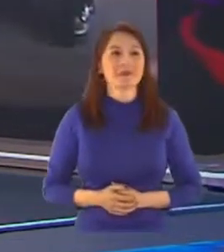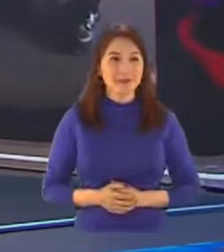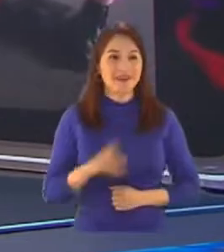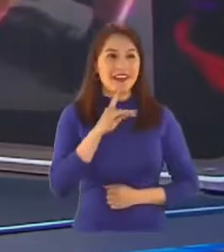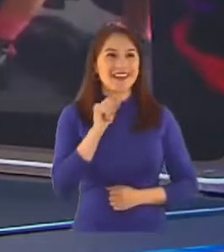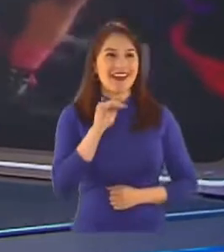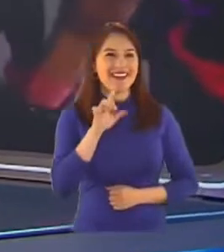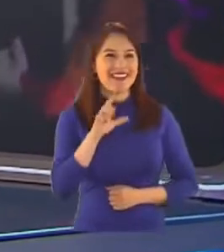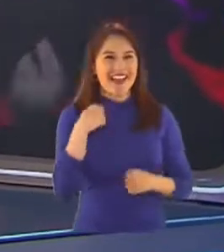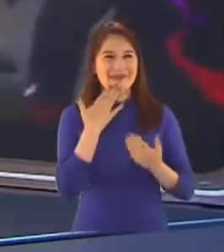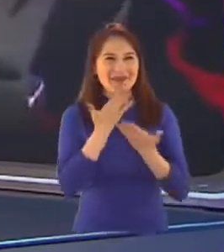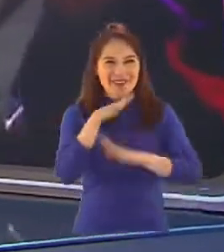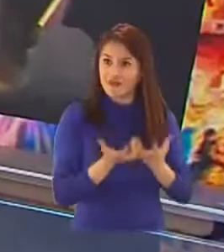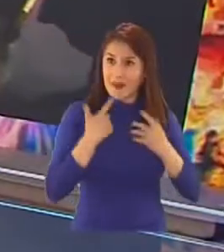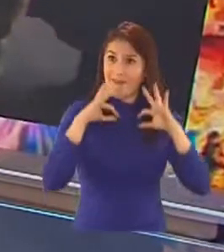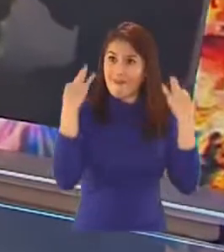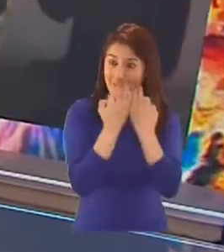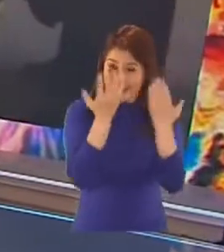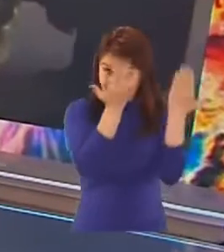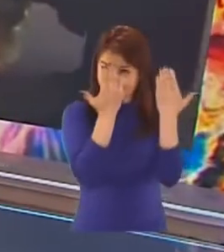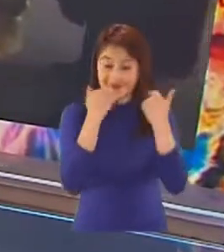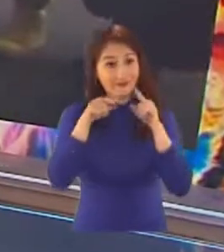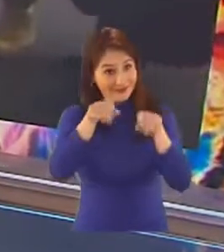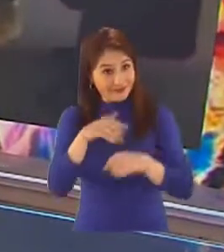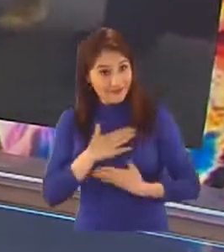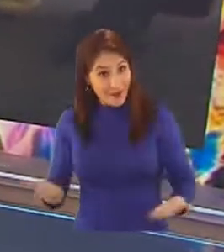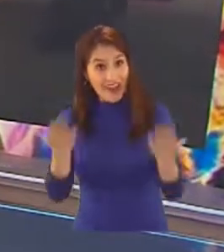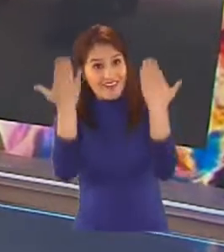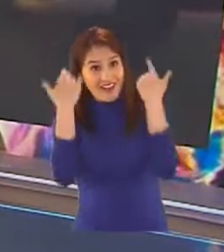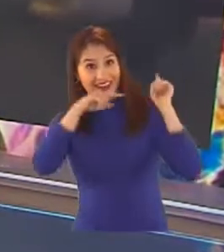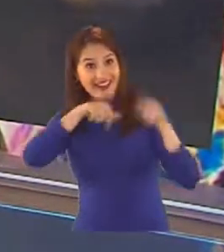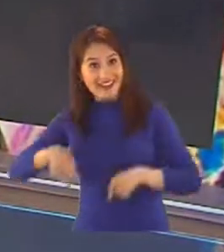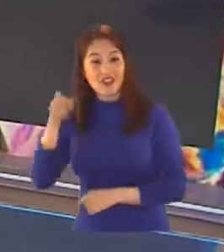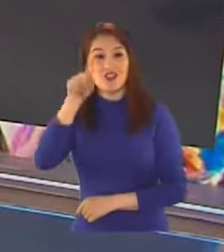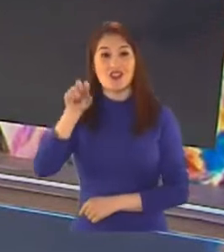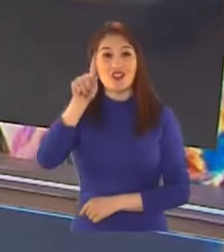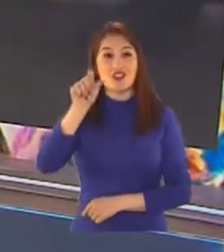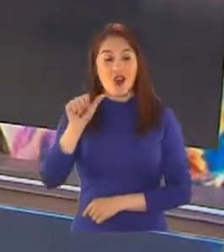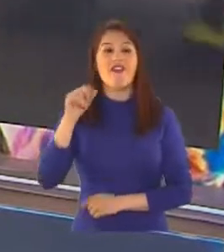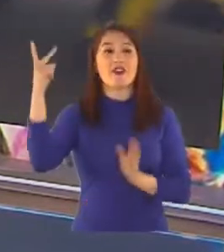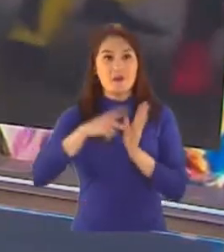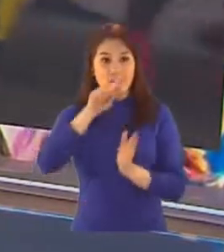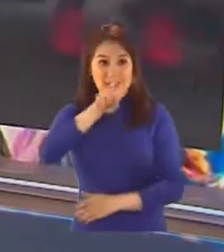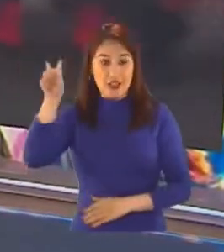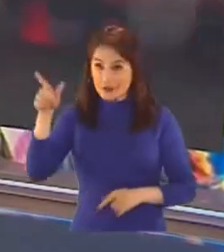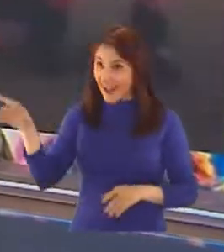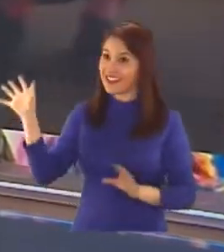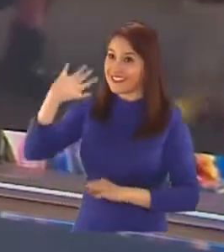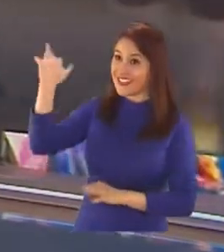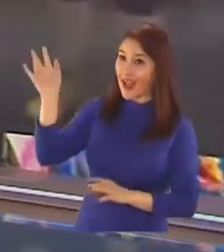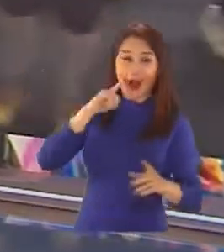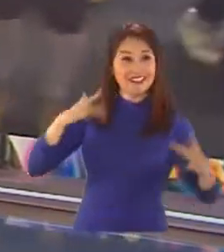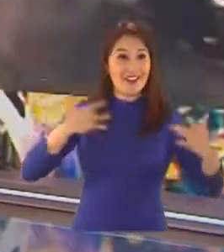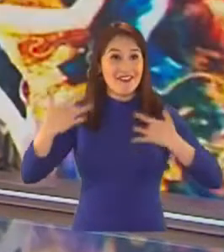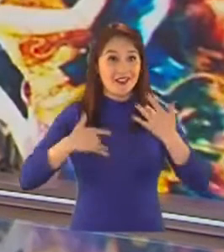Daniela, televidentes, muy buenas tardes. Qué placer y los espero en SOFA 2022. Chao, Kate, siga disfrutando de SOFA